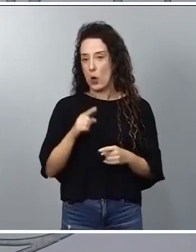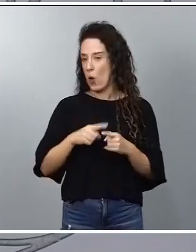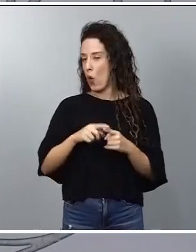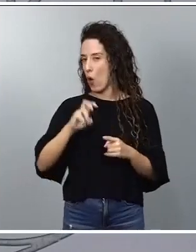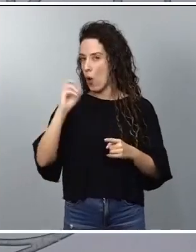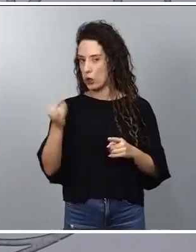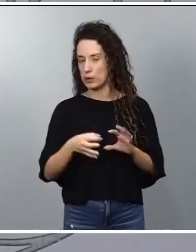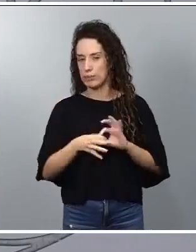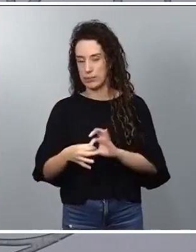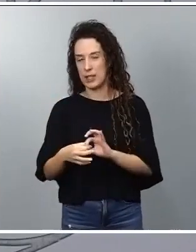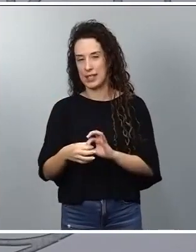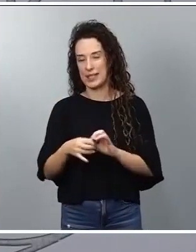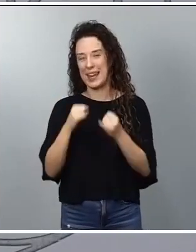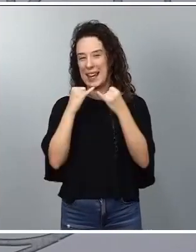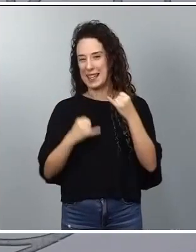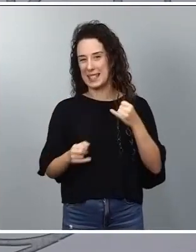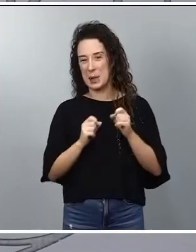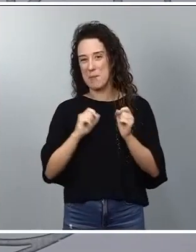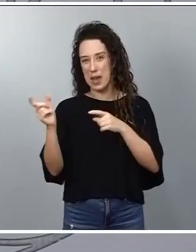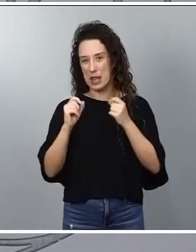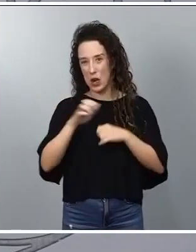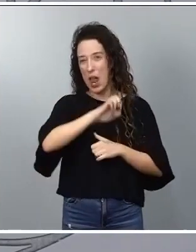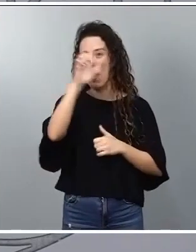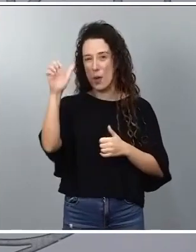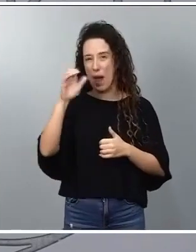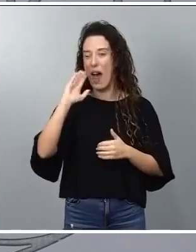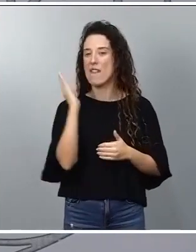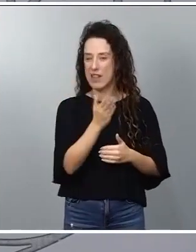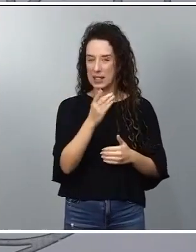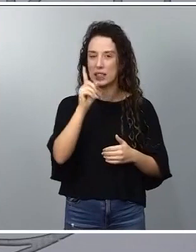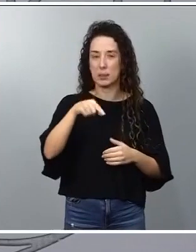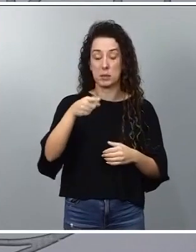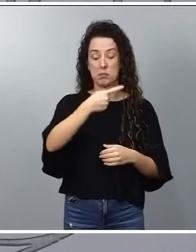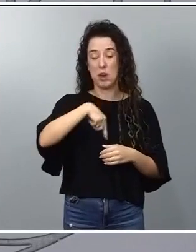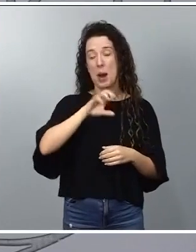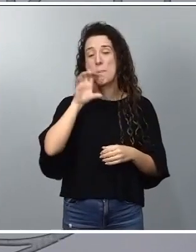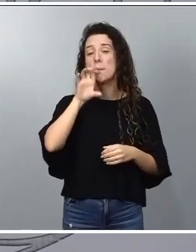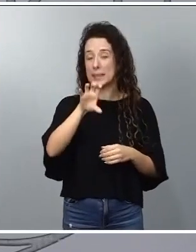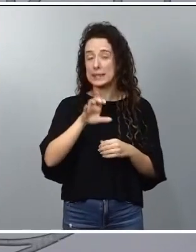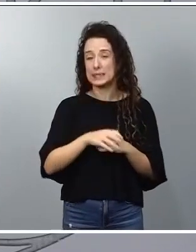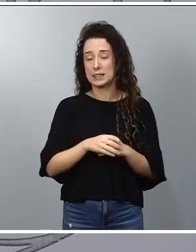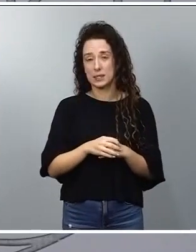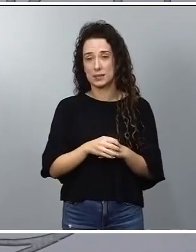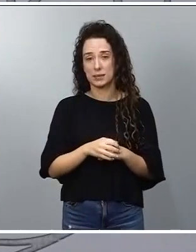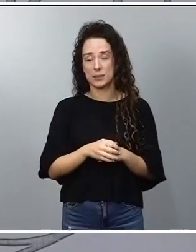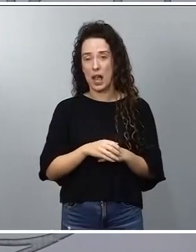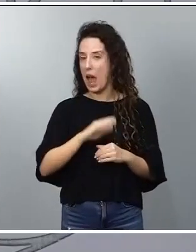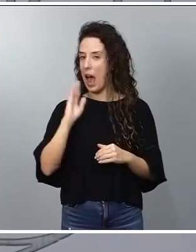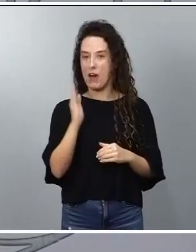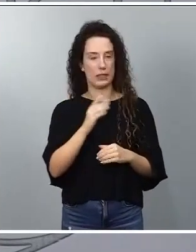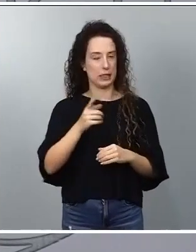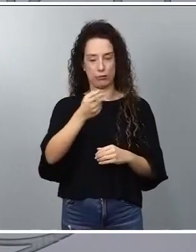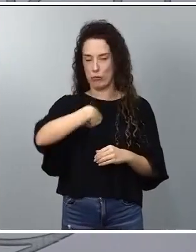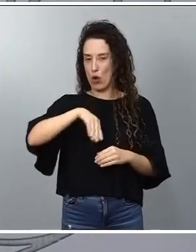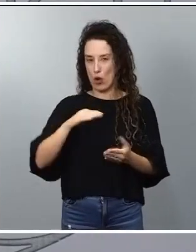ás crisis migratorias que estamos vivendo en toda a Europa e que afectan tamén especialmente a noso país, que están afectando, como digo, a toda a Europa,